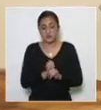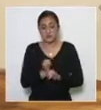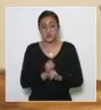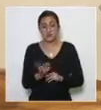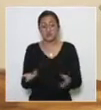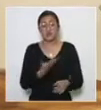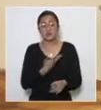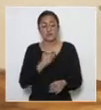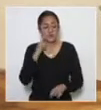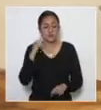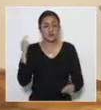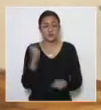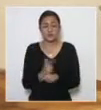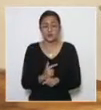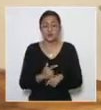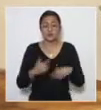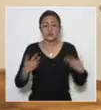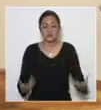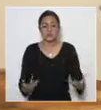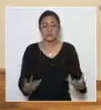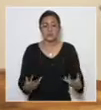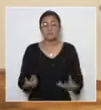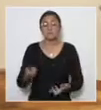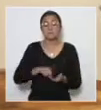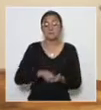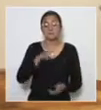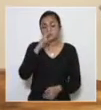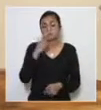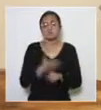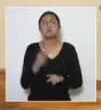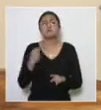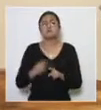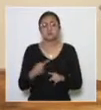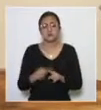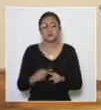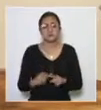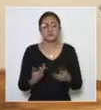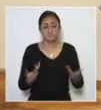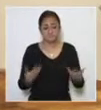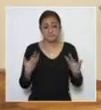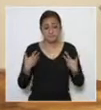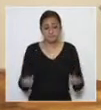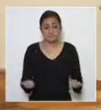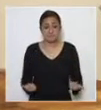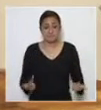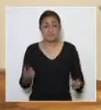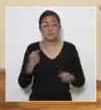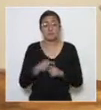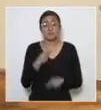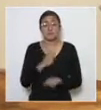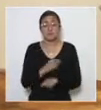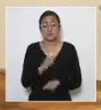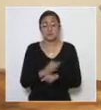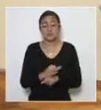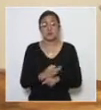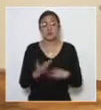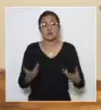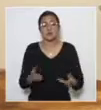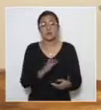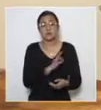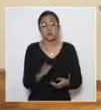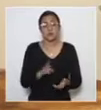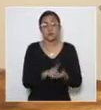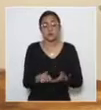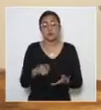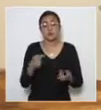que ser localizado y tendrá que ser detenido el responsable. ¿Sí? Tendrá que ser detenido el responsable. Pero en cuestión de derechos